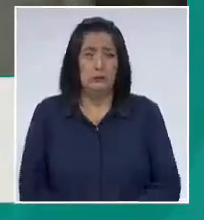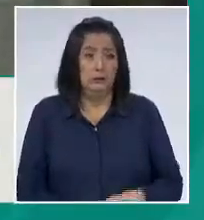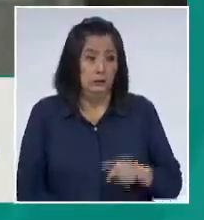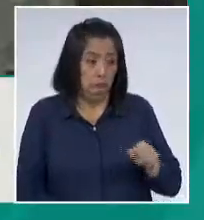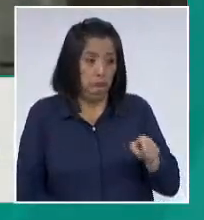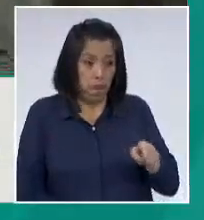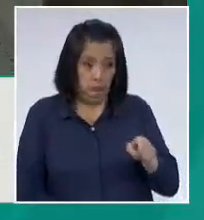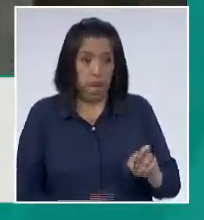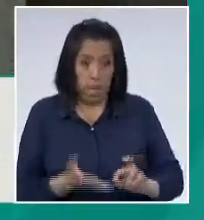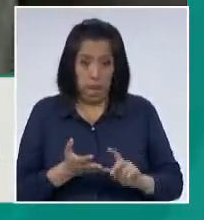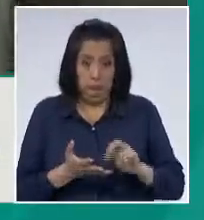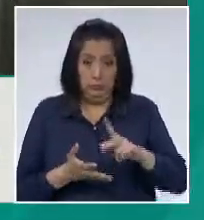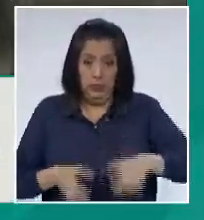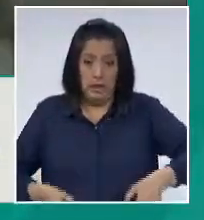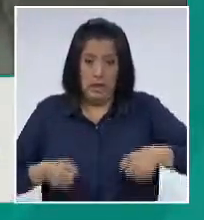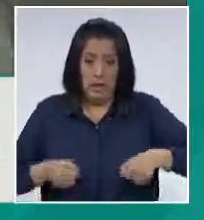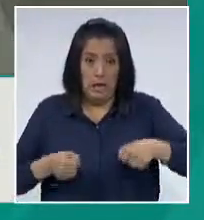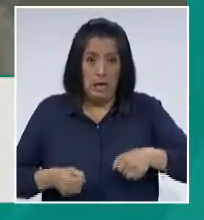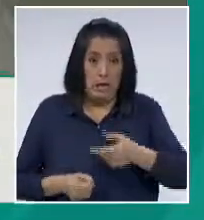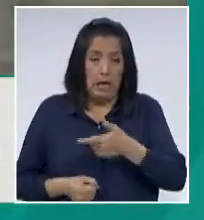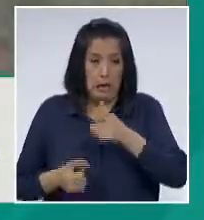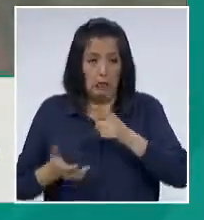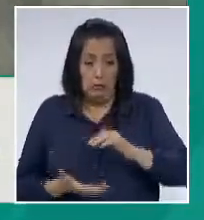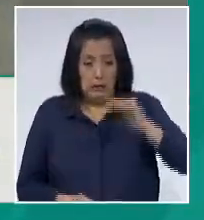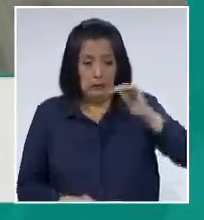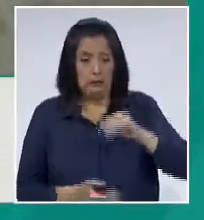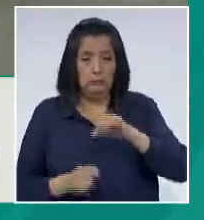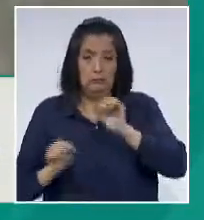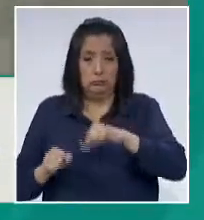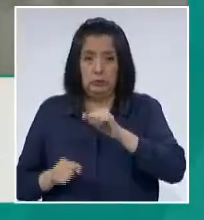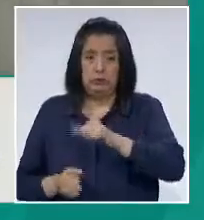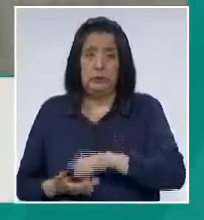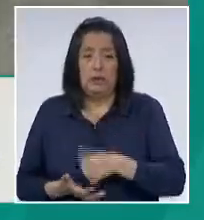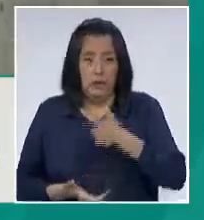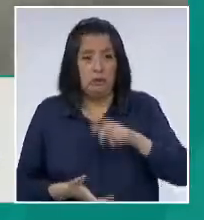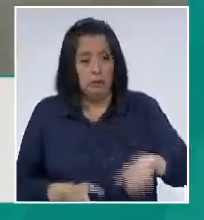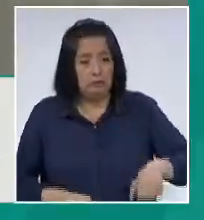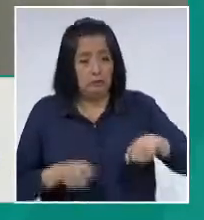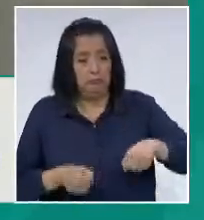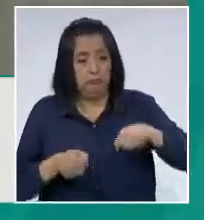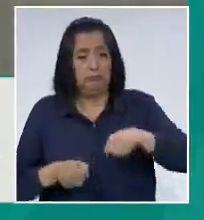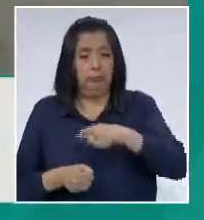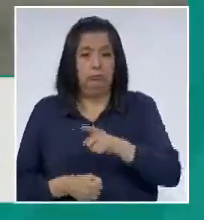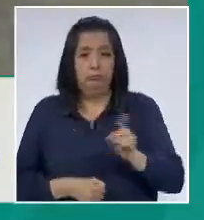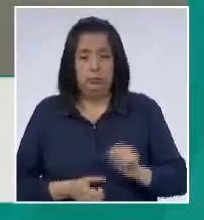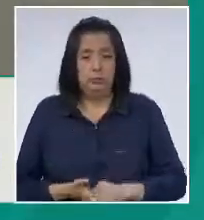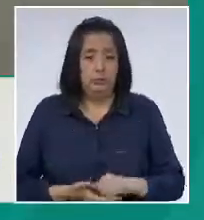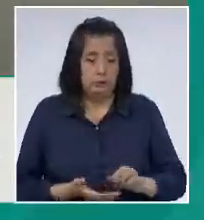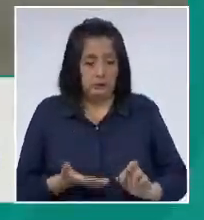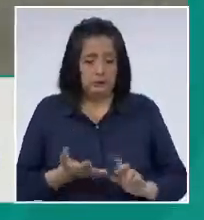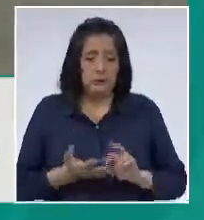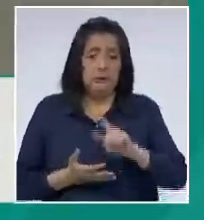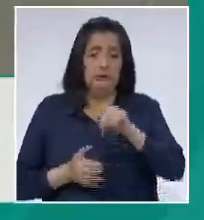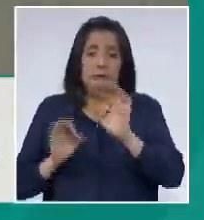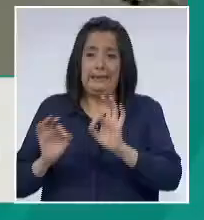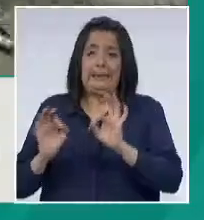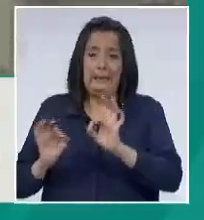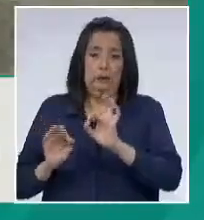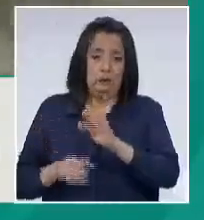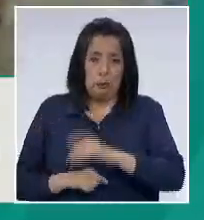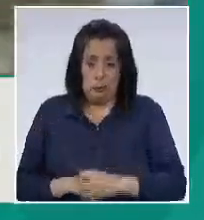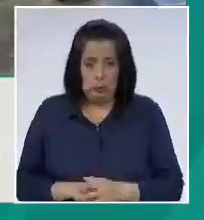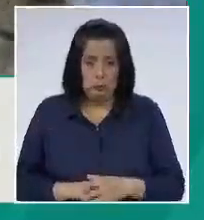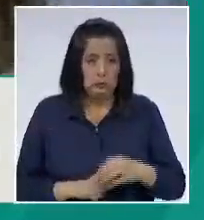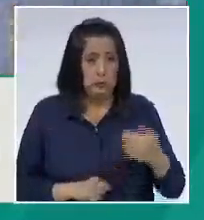ha subido, ha cargado baldes grandes? Sí, grandes, baldes, aguas tienen que cargar, porque esa subidez acá es peligroso.